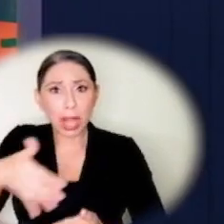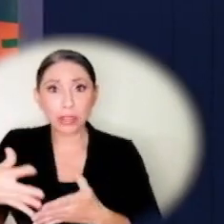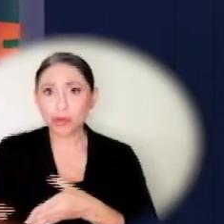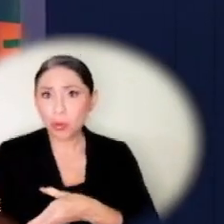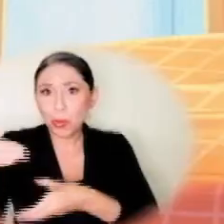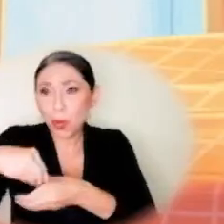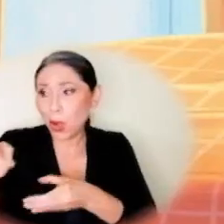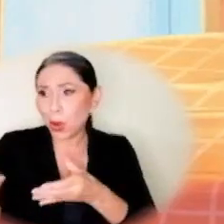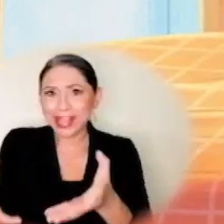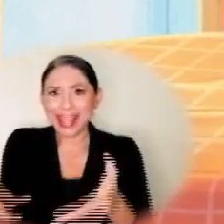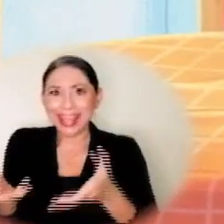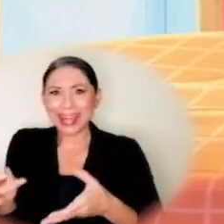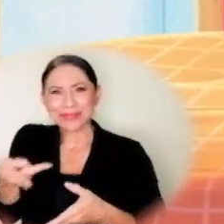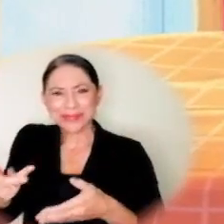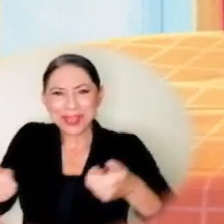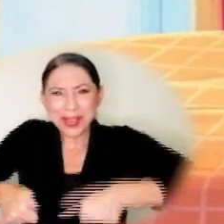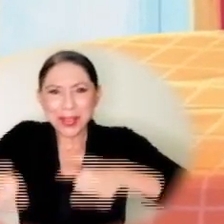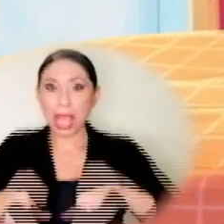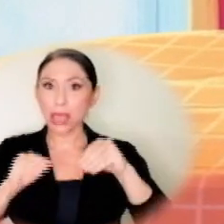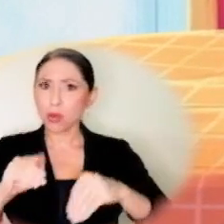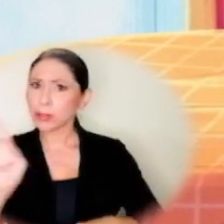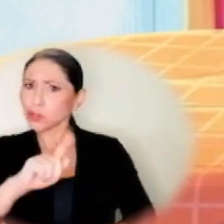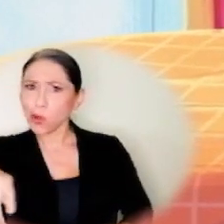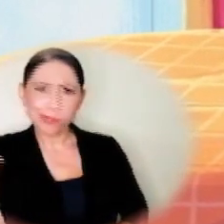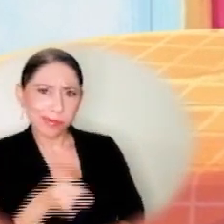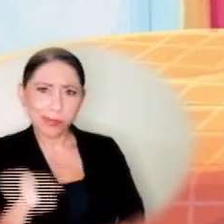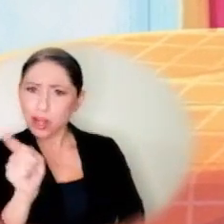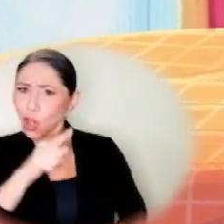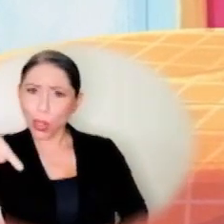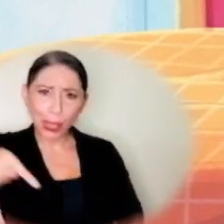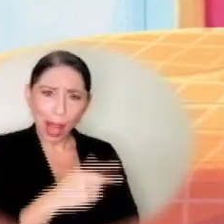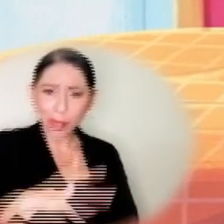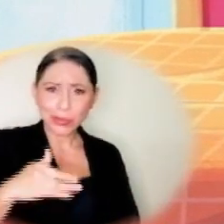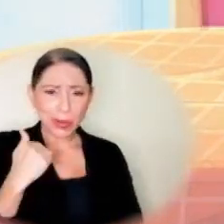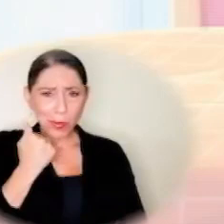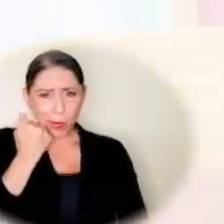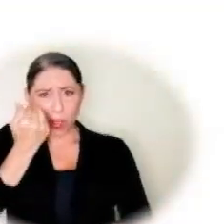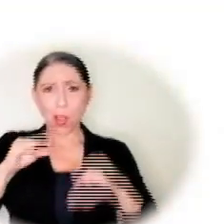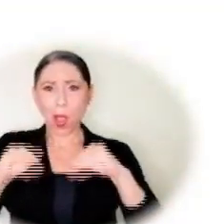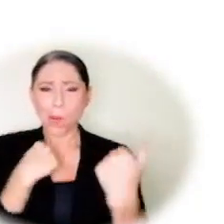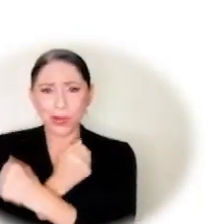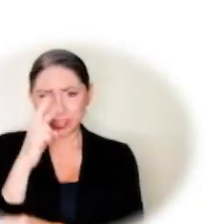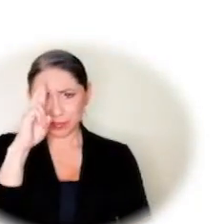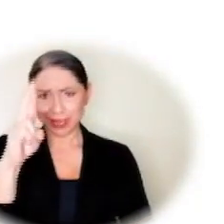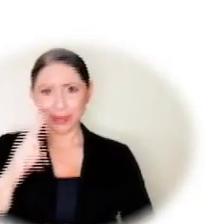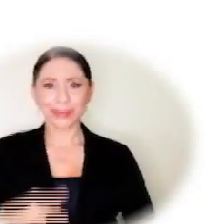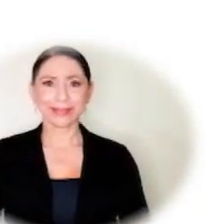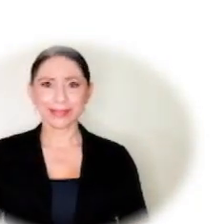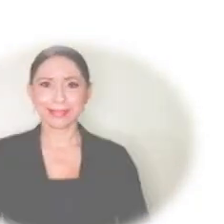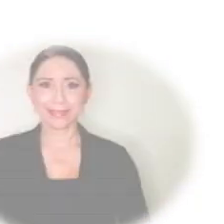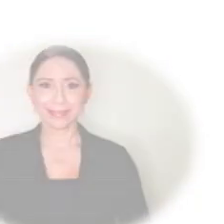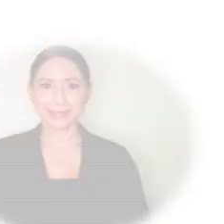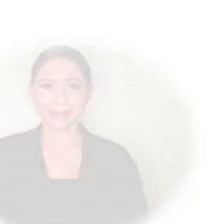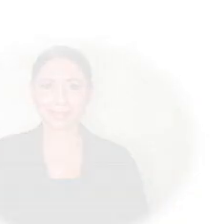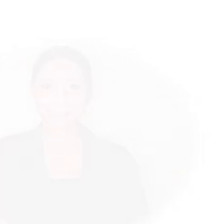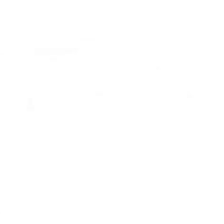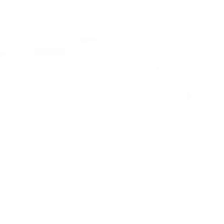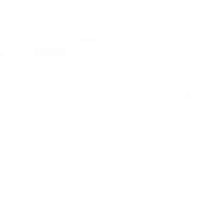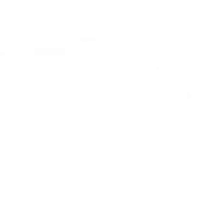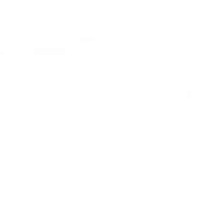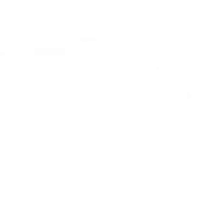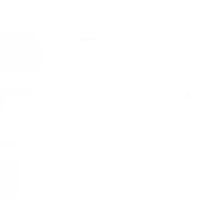cuenta lo que ella quiere y llegamos a acuerdos eduquemos sin castigo físico ni trato humillante formemos con amor y respeto Pani y